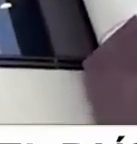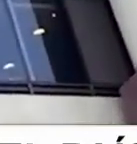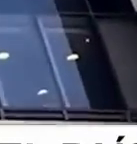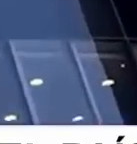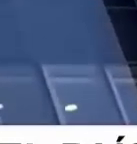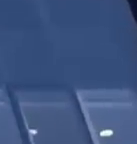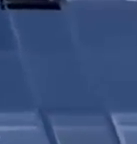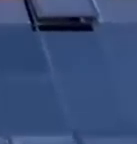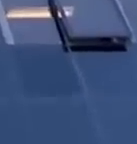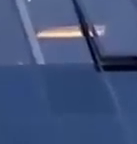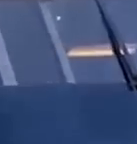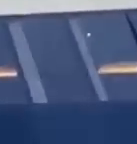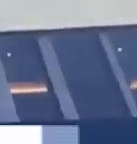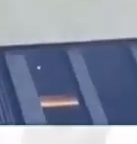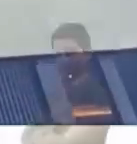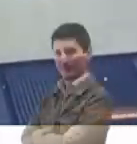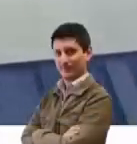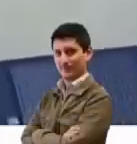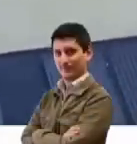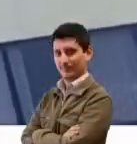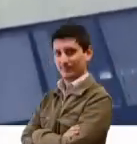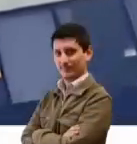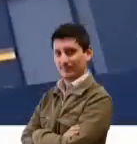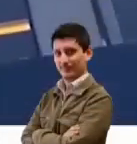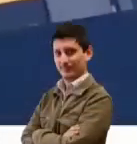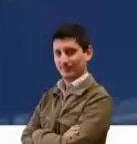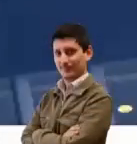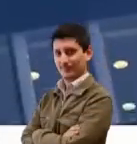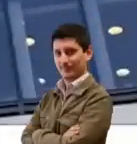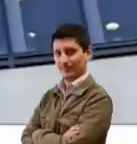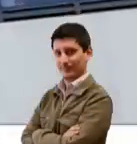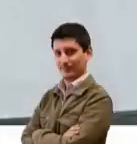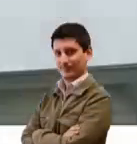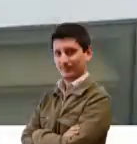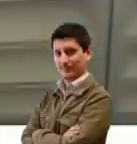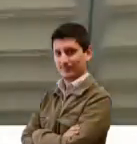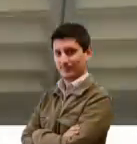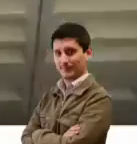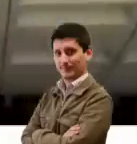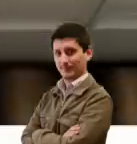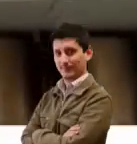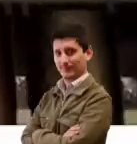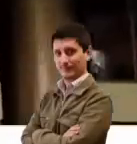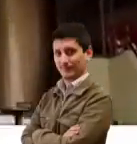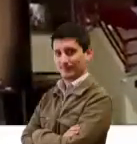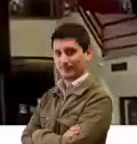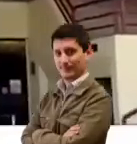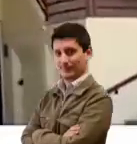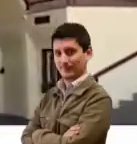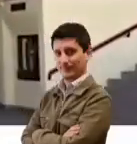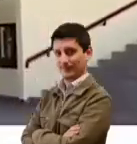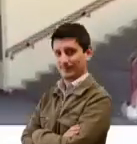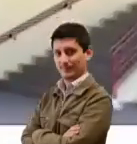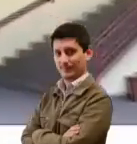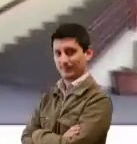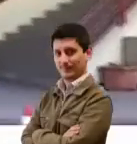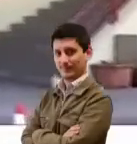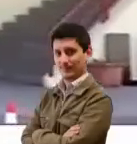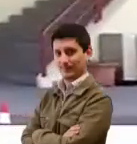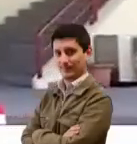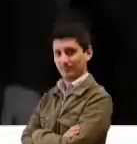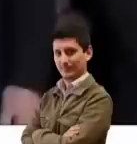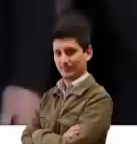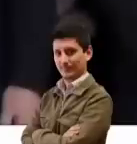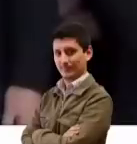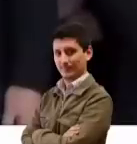Hola, ¿qué tal, Tomás, Katy? Muy buenos días. Sí, a partir de las 2 de la tarde, la comisión revisora por la acusación constitucional contra el ministro de Educación, Marco